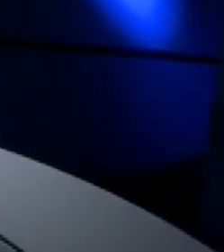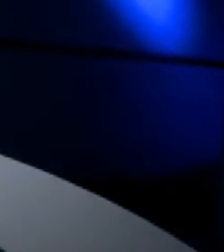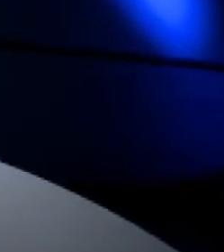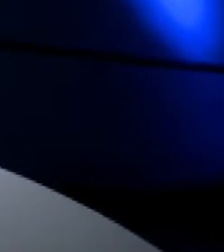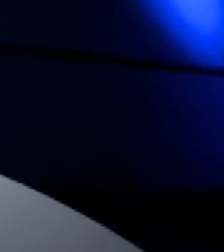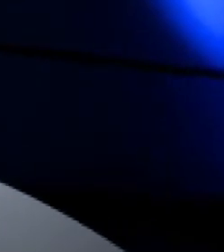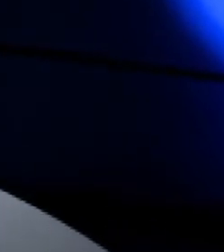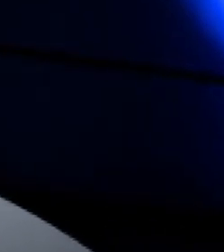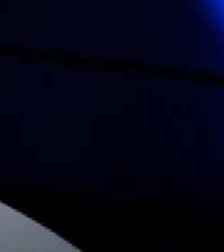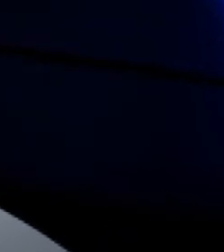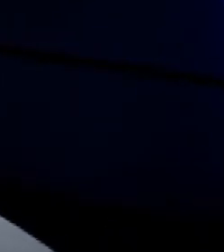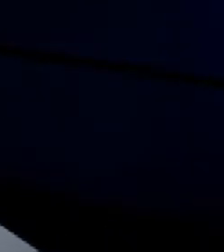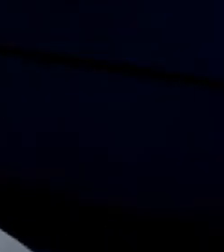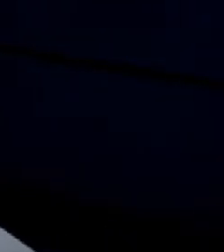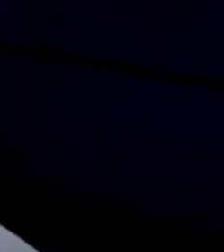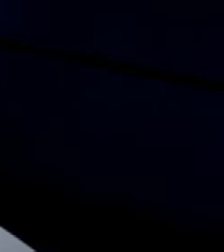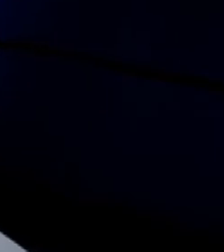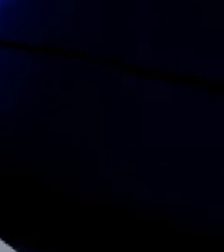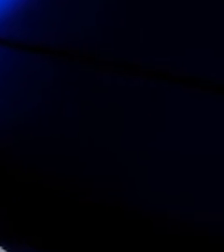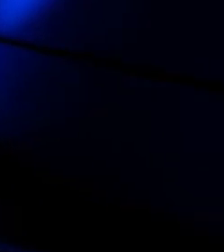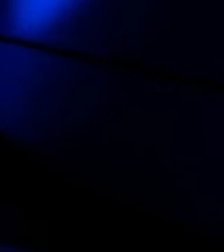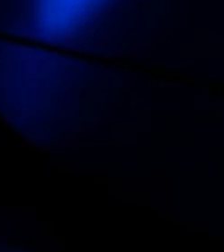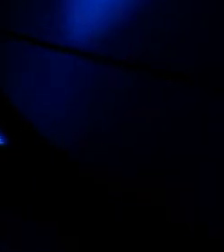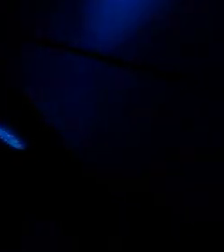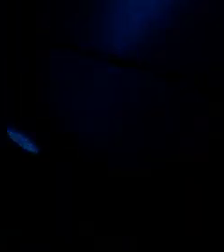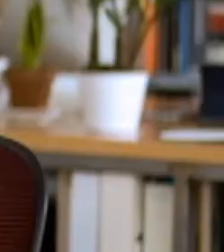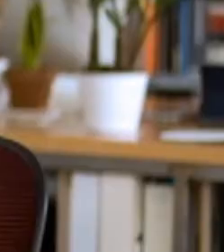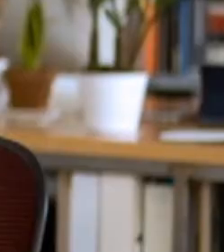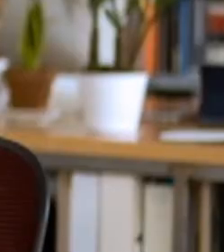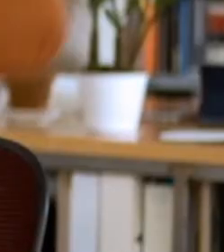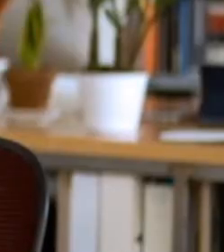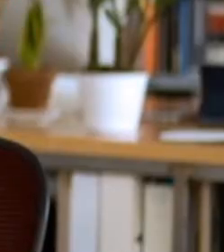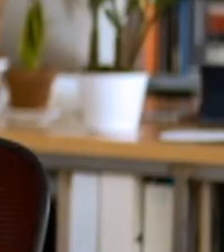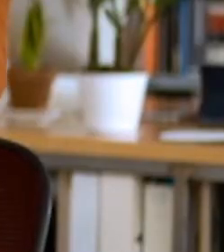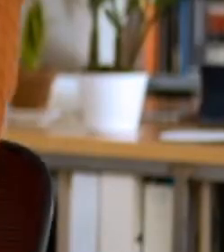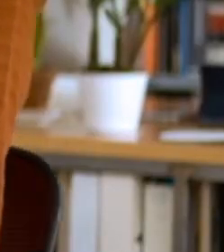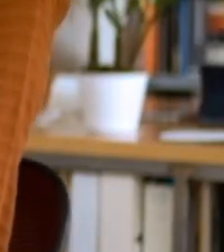Permítanos darle